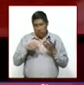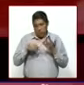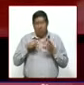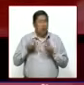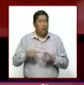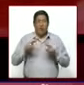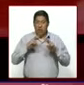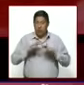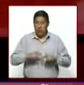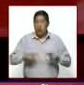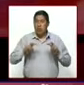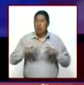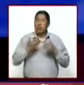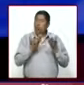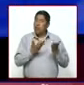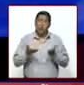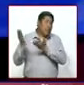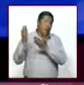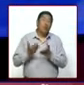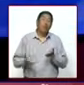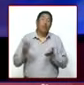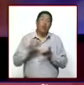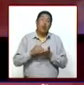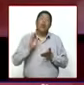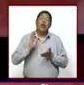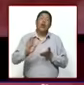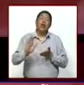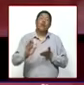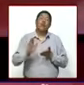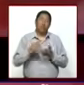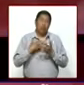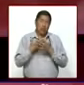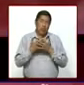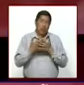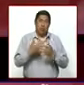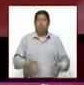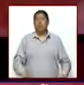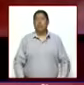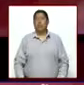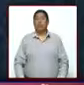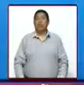también investigados fueron trasladados nuevamente a sus celdas en la cárcel.